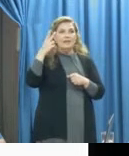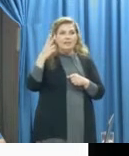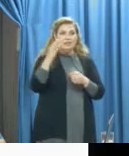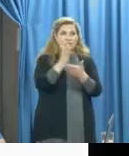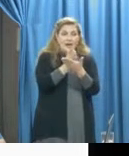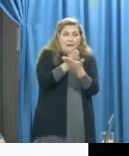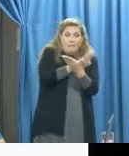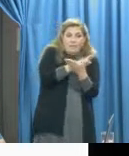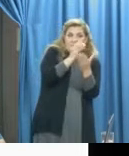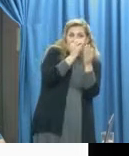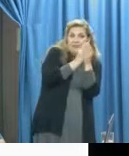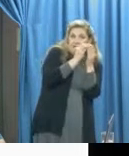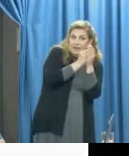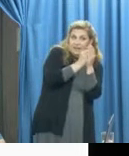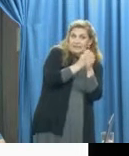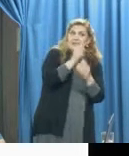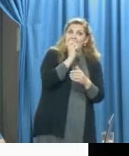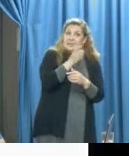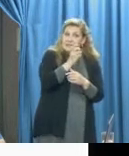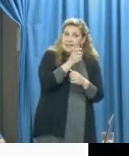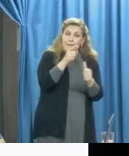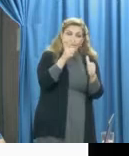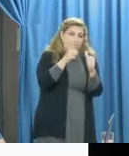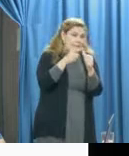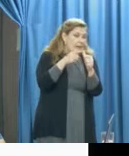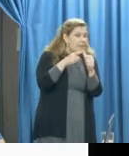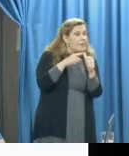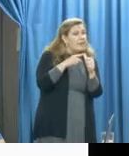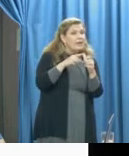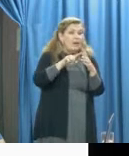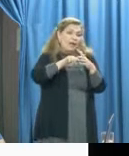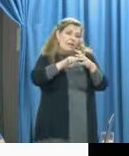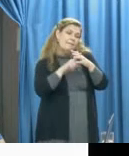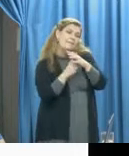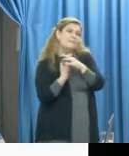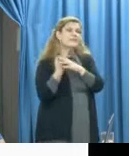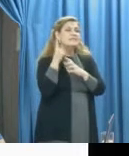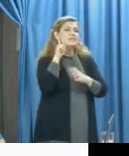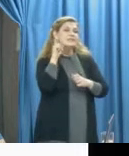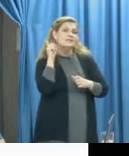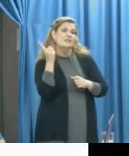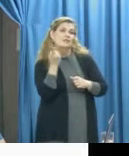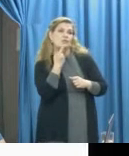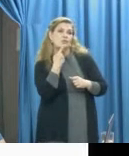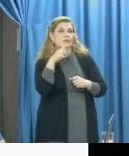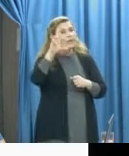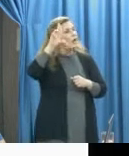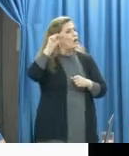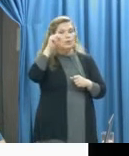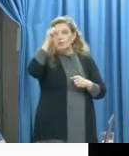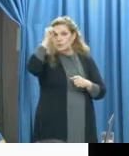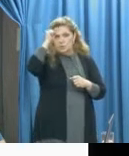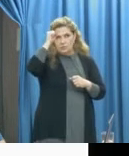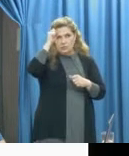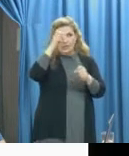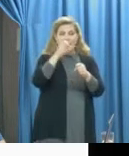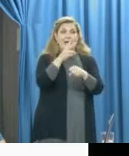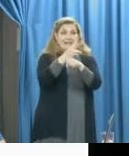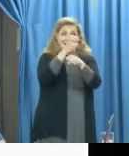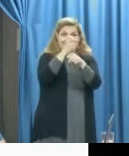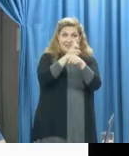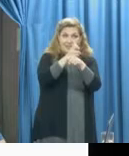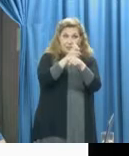casos caen en esta, es la primer causa de sordera no sindrómica. La segunda causa es esta,